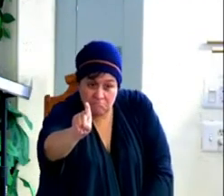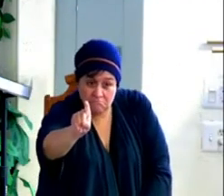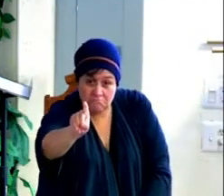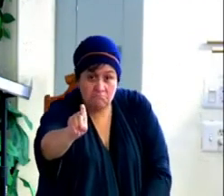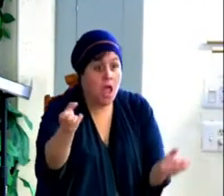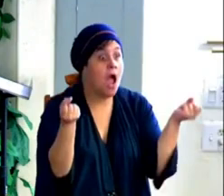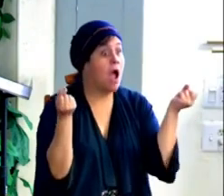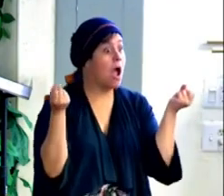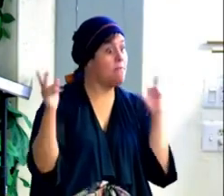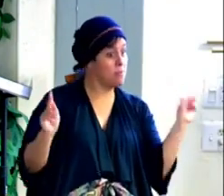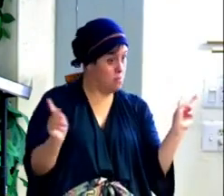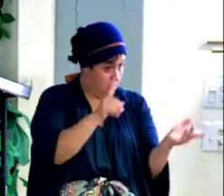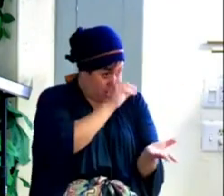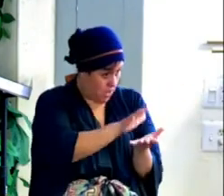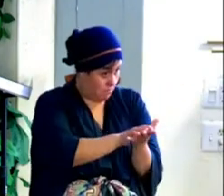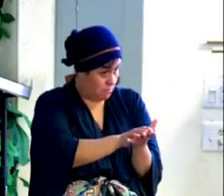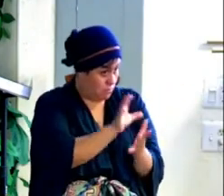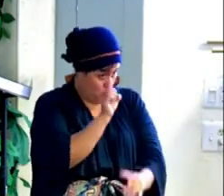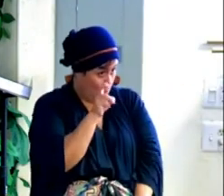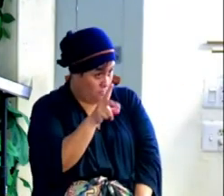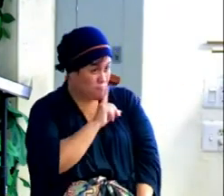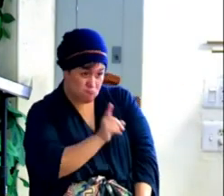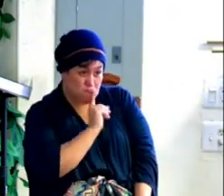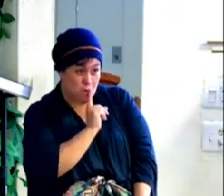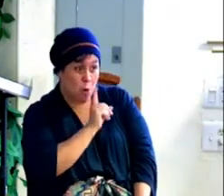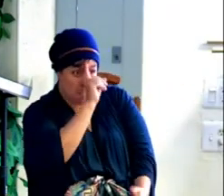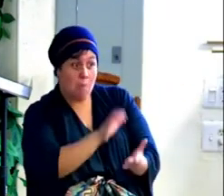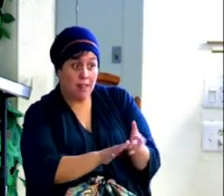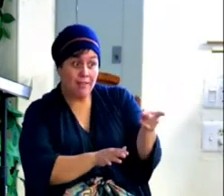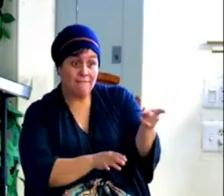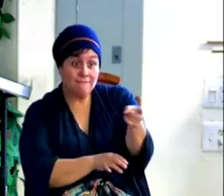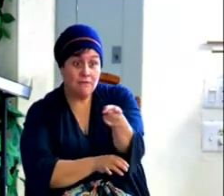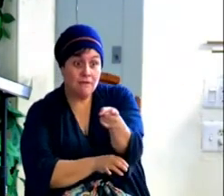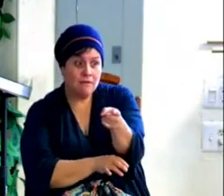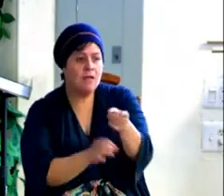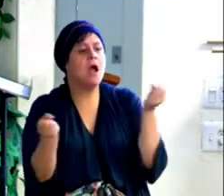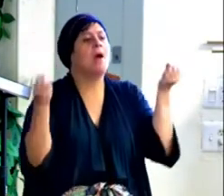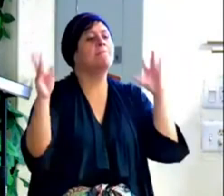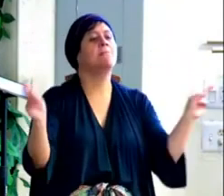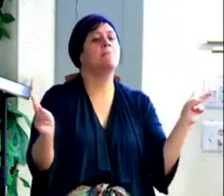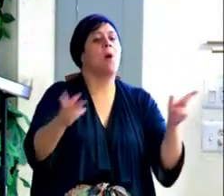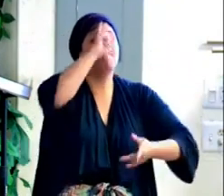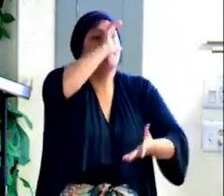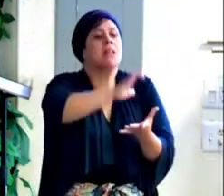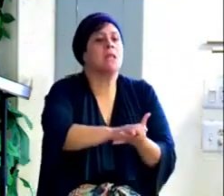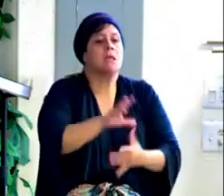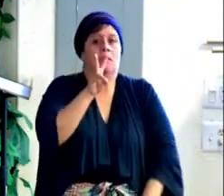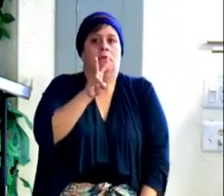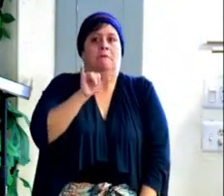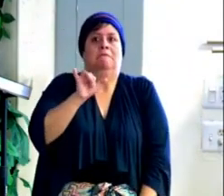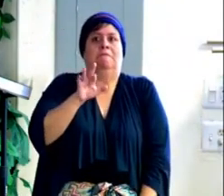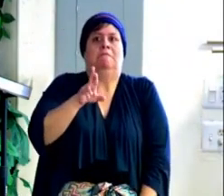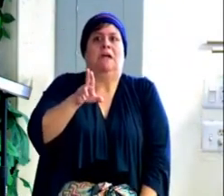19 es algo real y sufrió cuantos que se creen que el virus es real